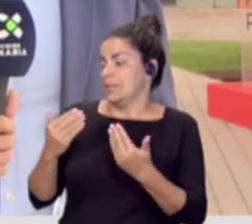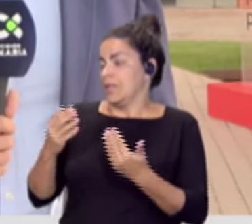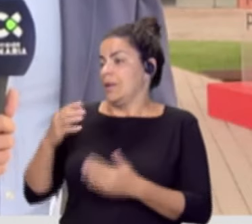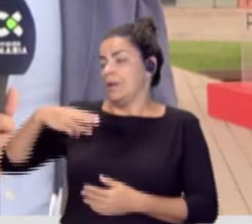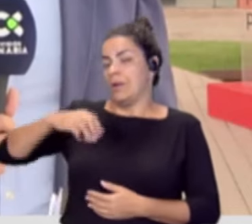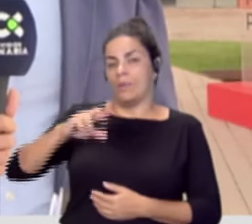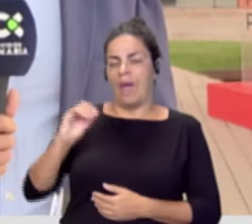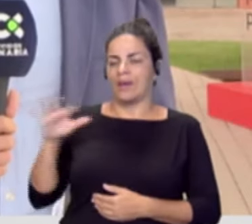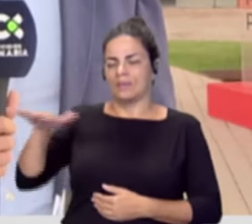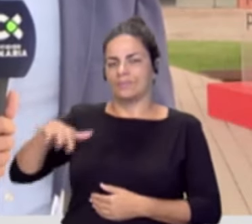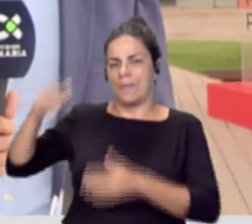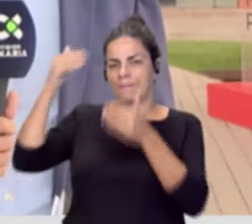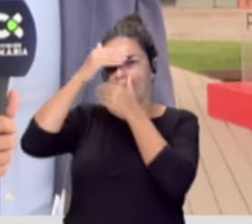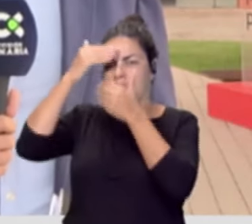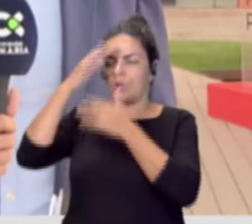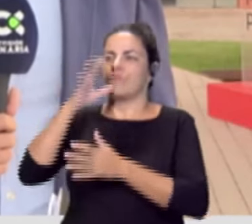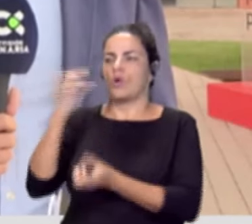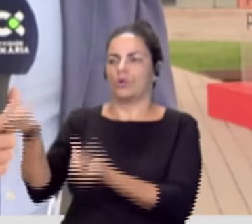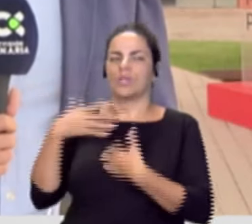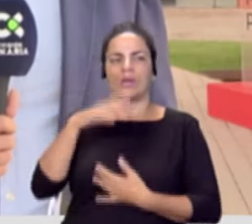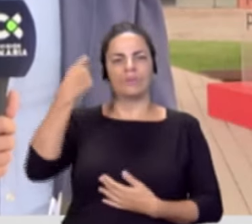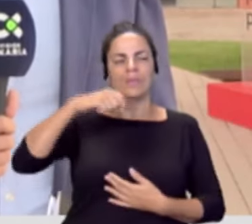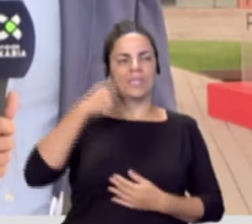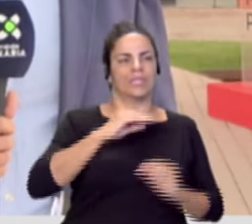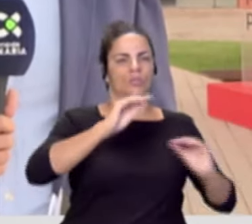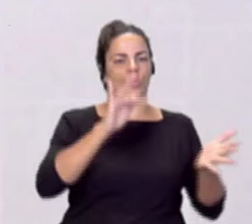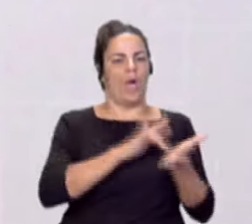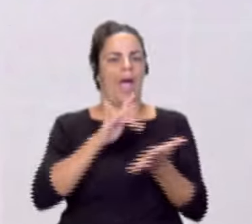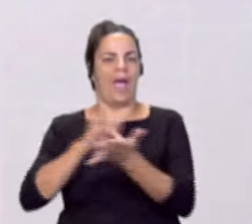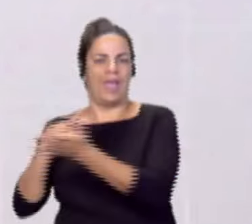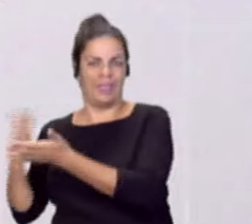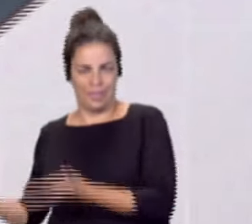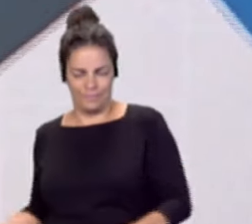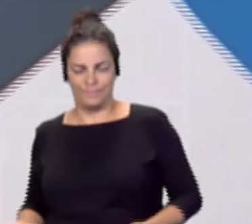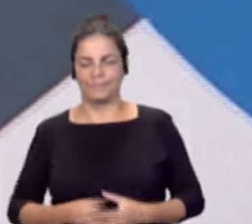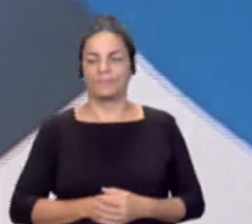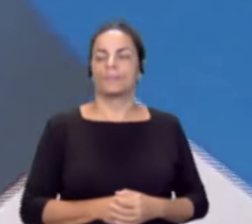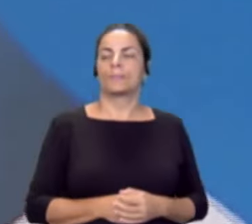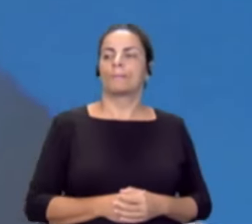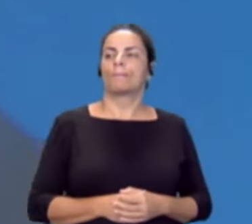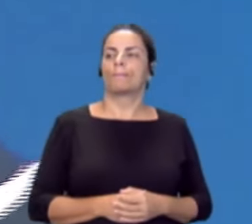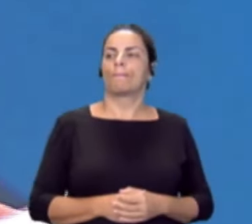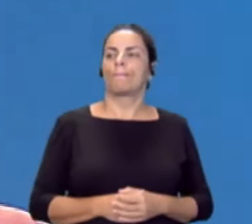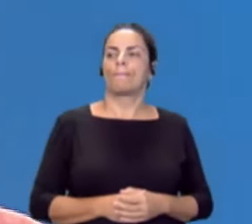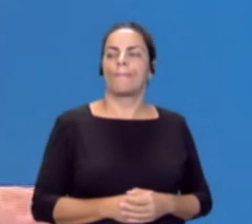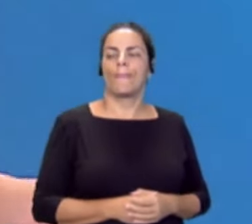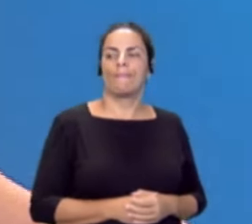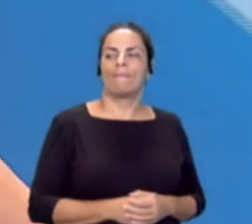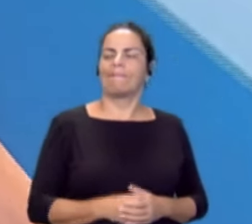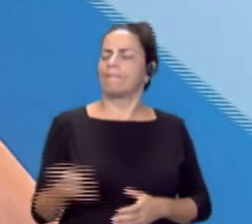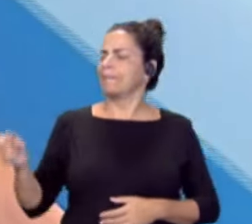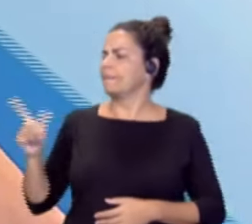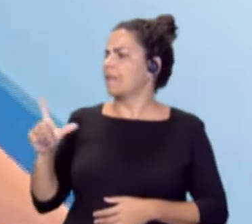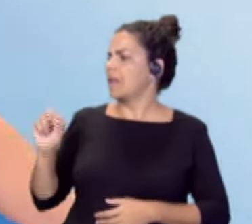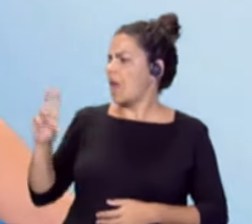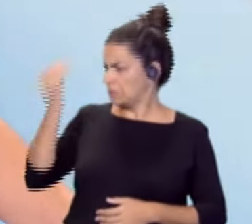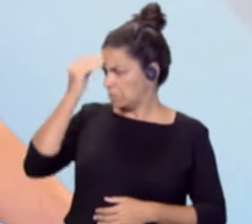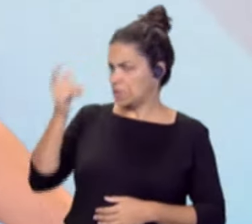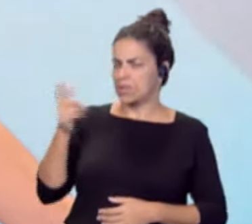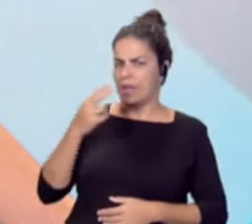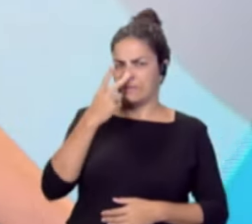desde Marruecos, por contarnos la agenda del presidente de Canarias. Bueno, Lara, ¿te parece conveniente esta